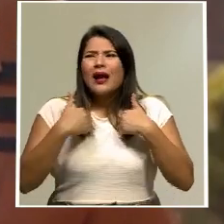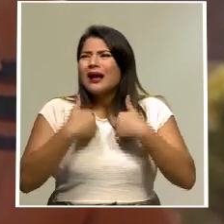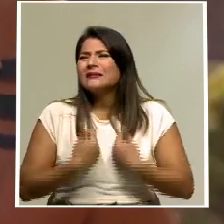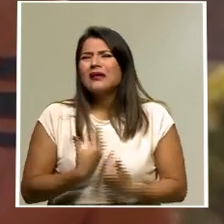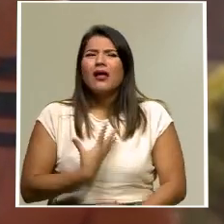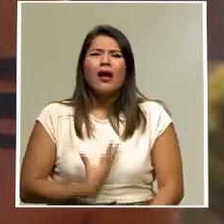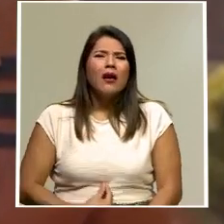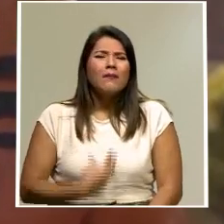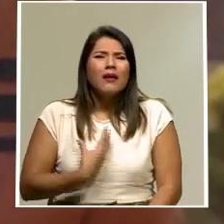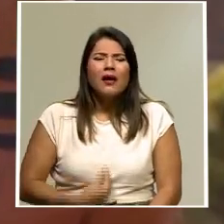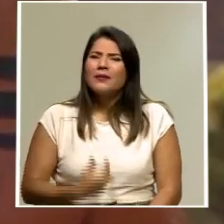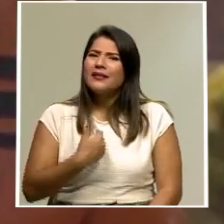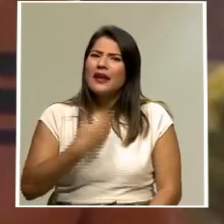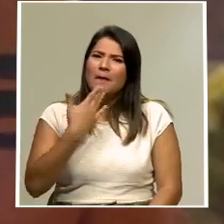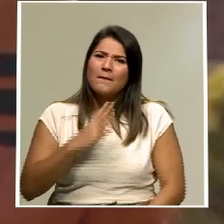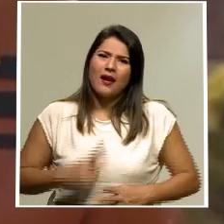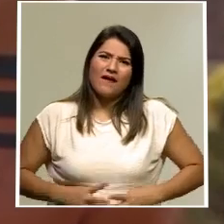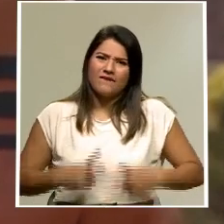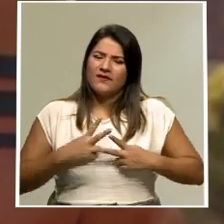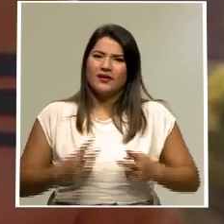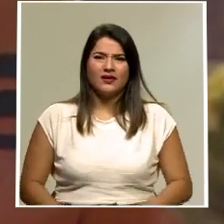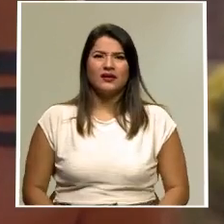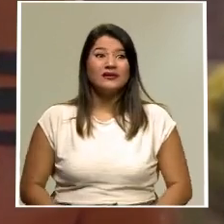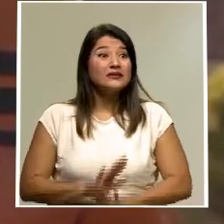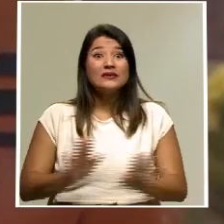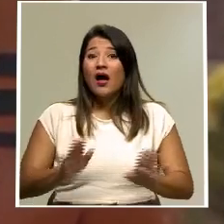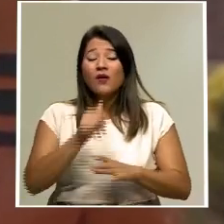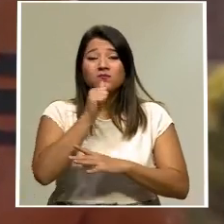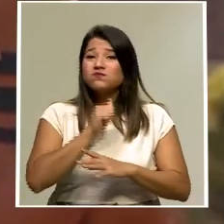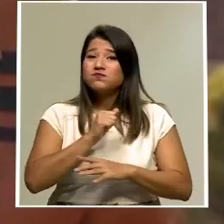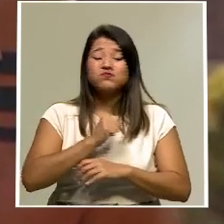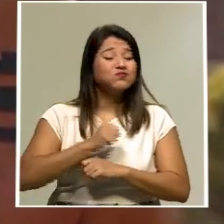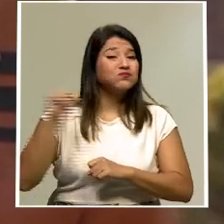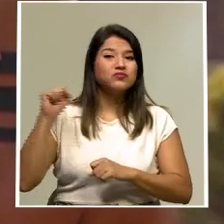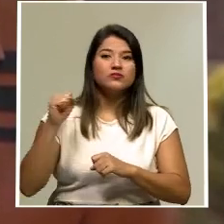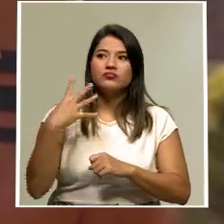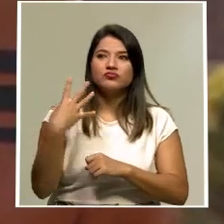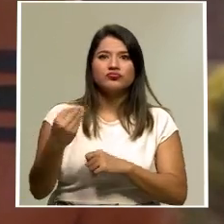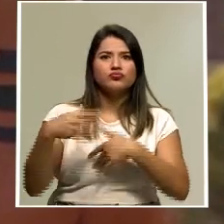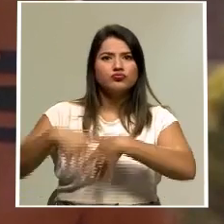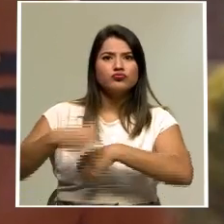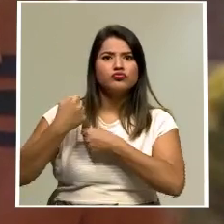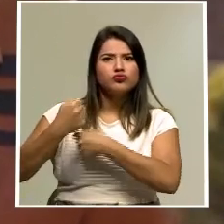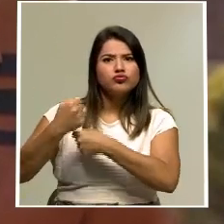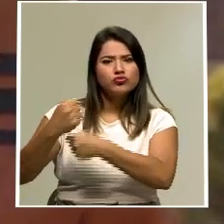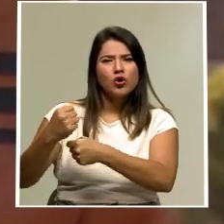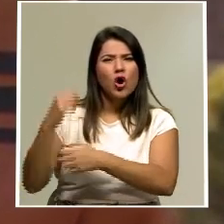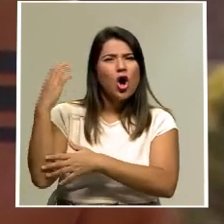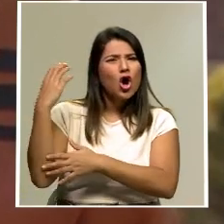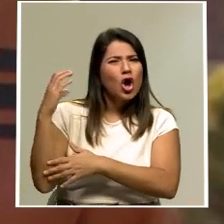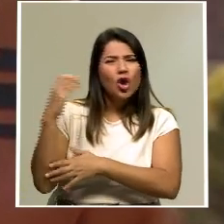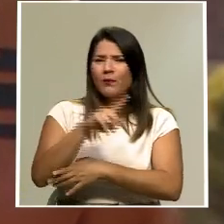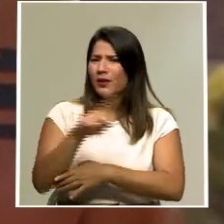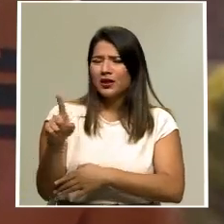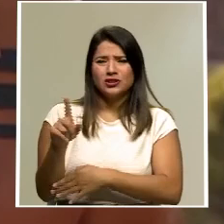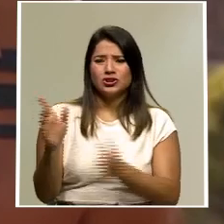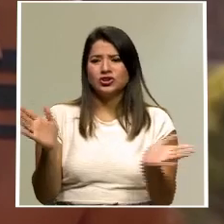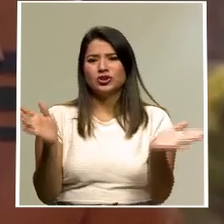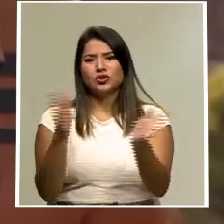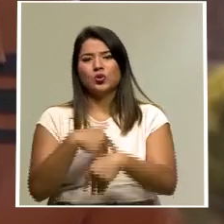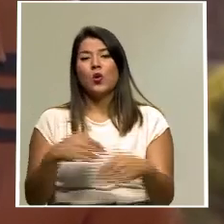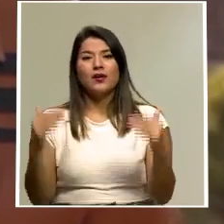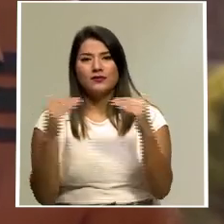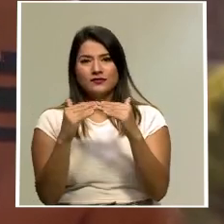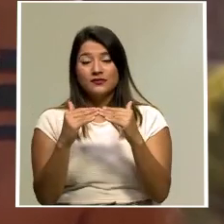vivir mal. Y ya, se rebotaron, salieron a la calle, no más, dijeron. Colombia es un país muy inequitativo.